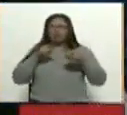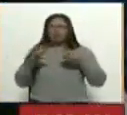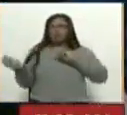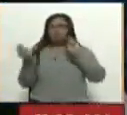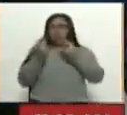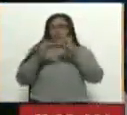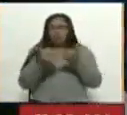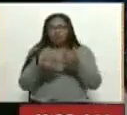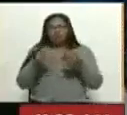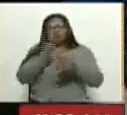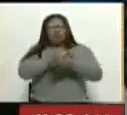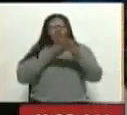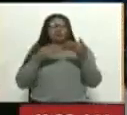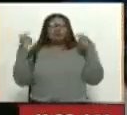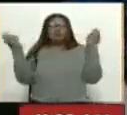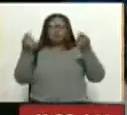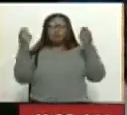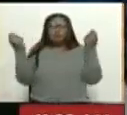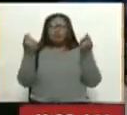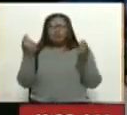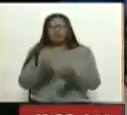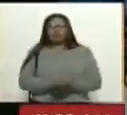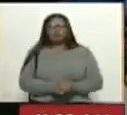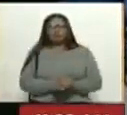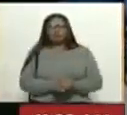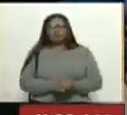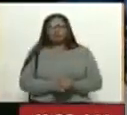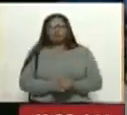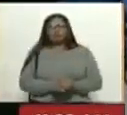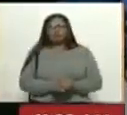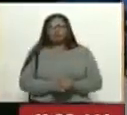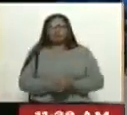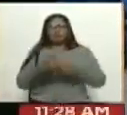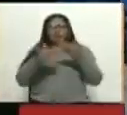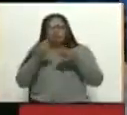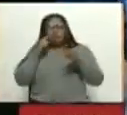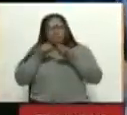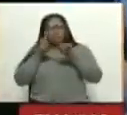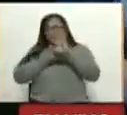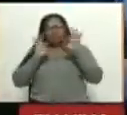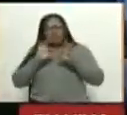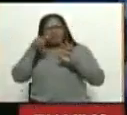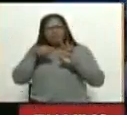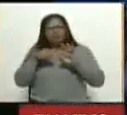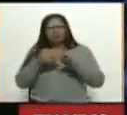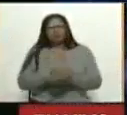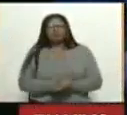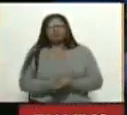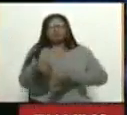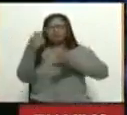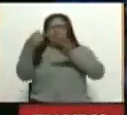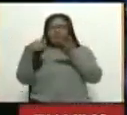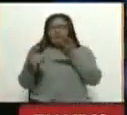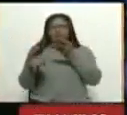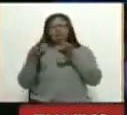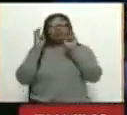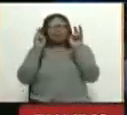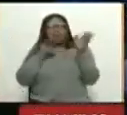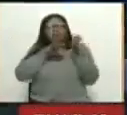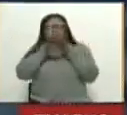el poder popular vamos a hablar sobre el la democratización de los medios de comunicación el todo